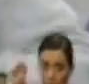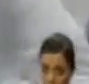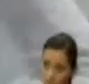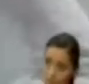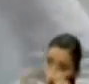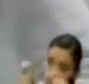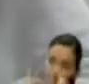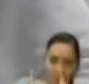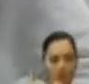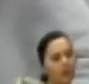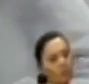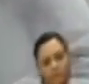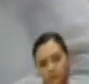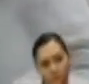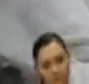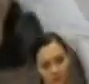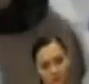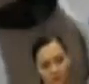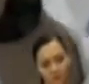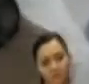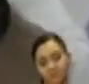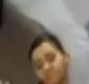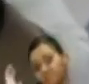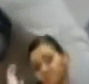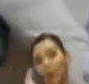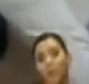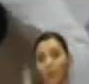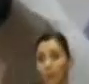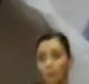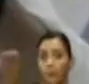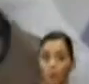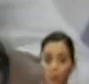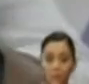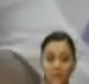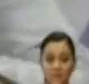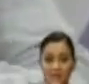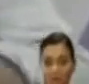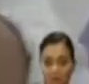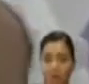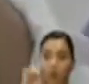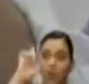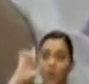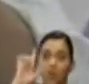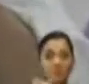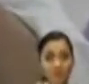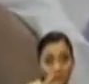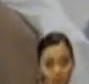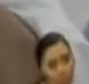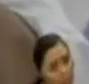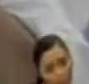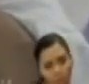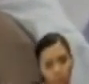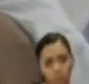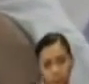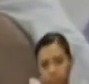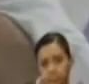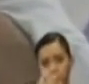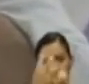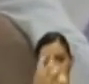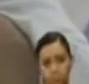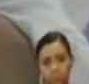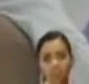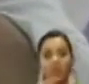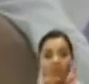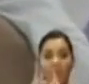difícil conversar. Pero si hay planteamientos serios, dirigentes serios, y que el diálogo se enmarque en lo que hemos